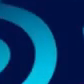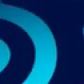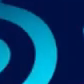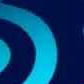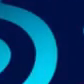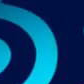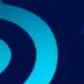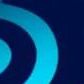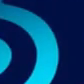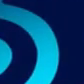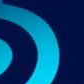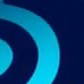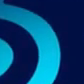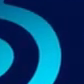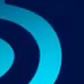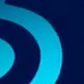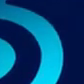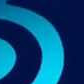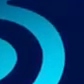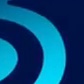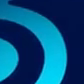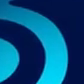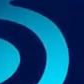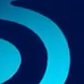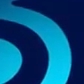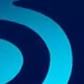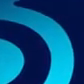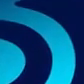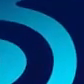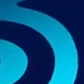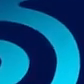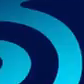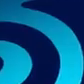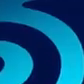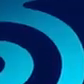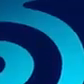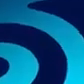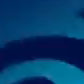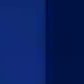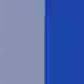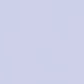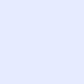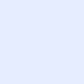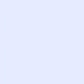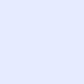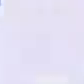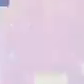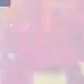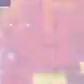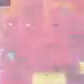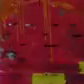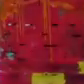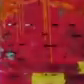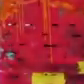cambio de batalla este vino martes 16 de noviembre a las 9 de la noche